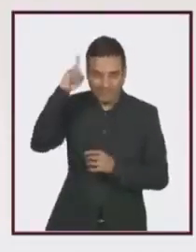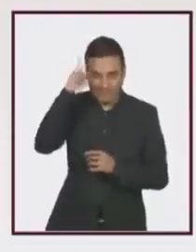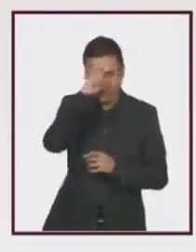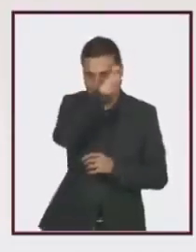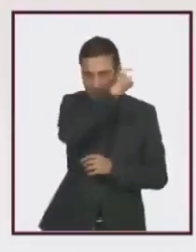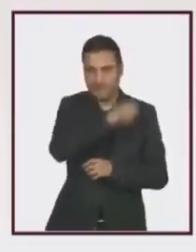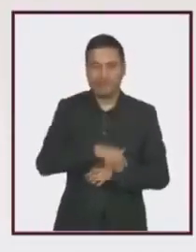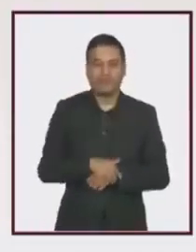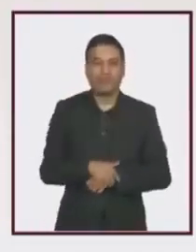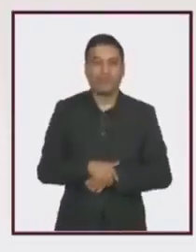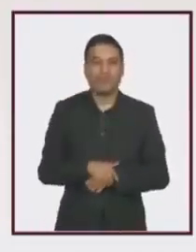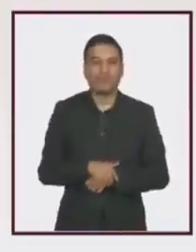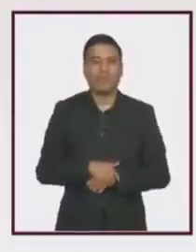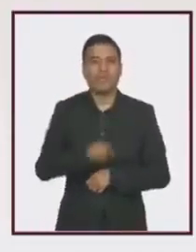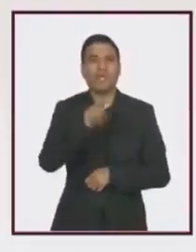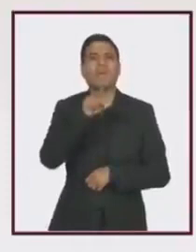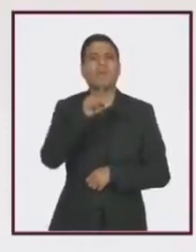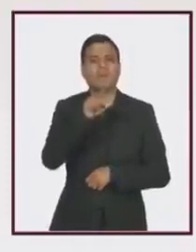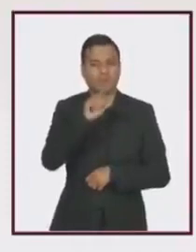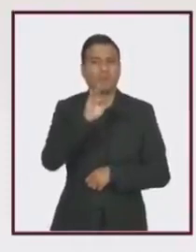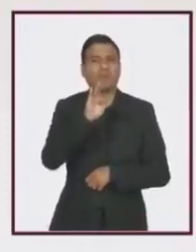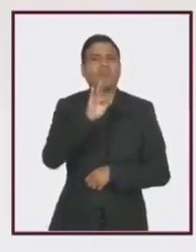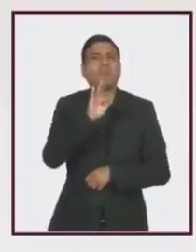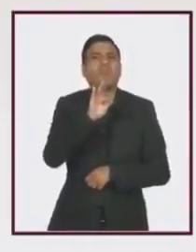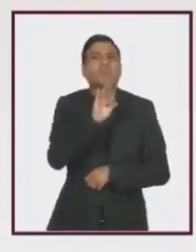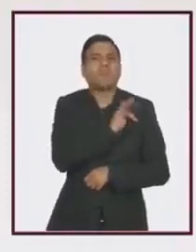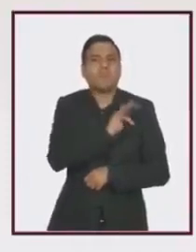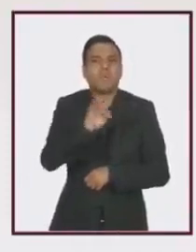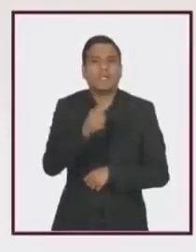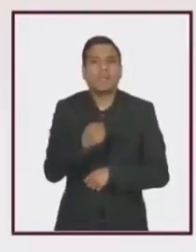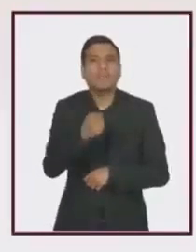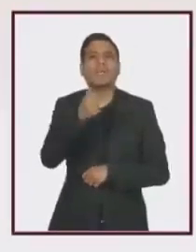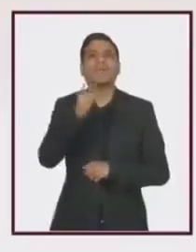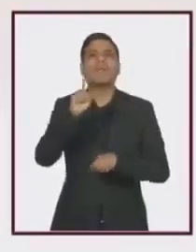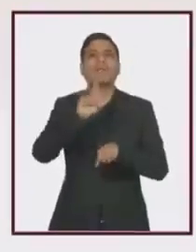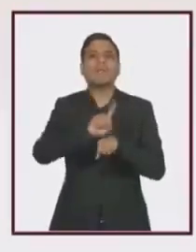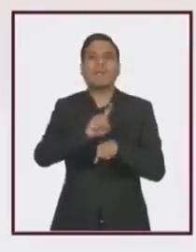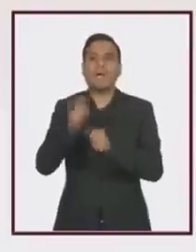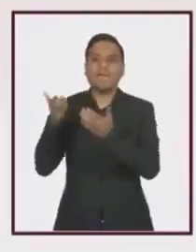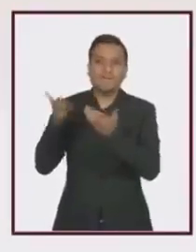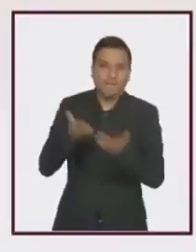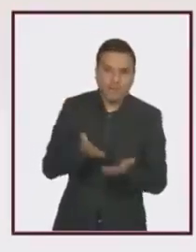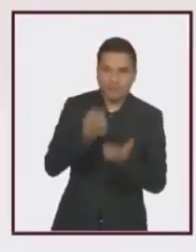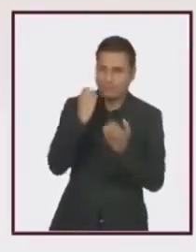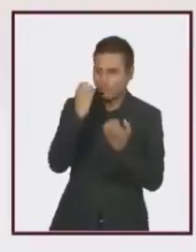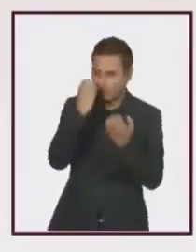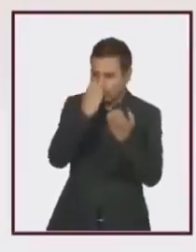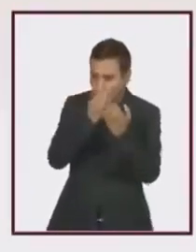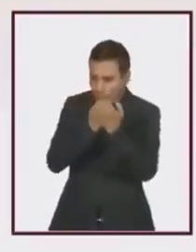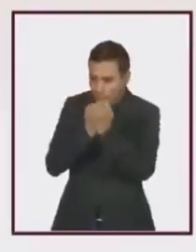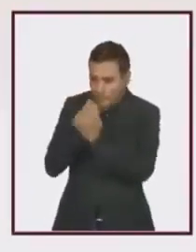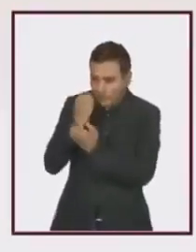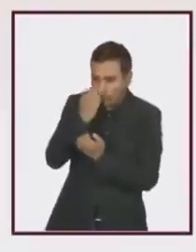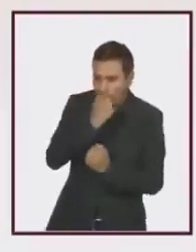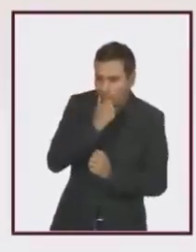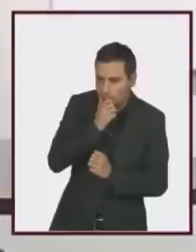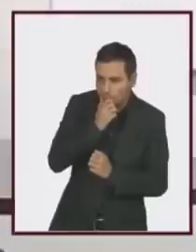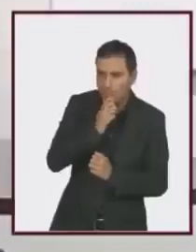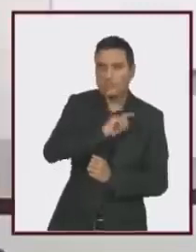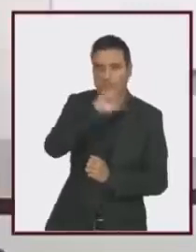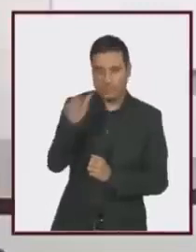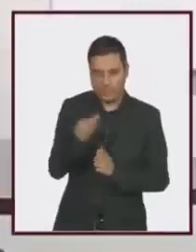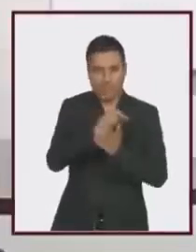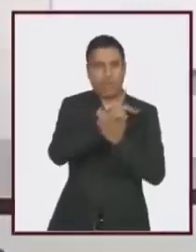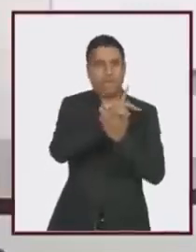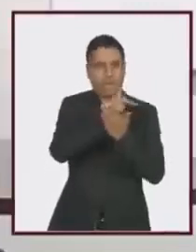hacer perfectamente el diagnóstico para poder ajustar el programa analítico para los primeros